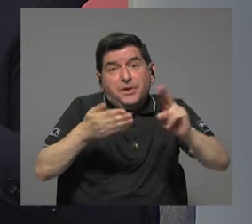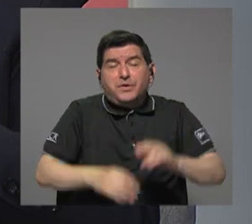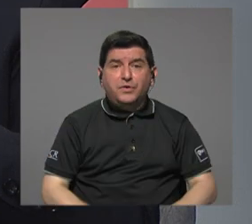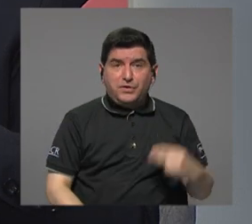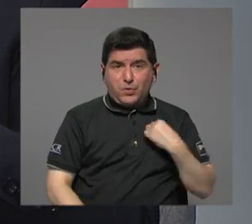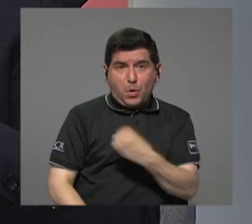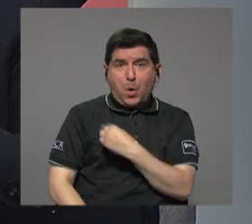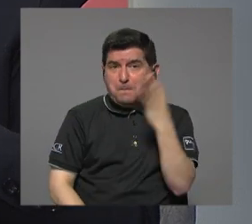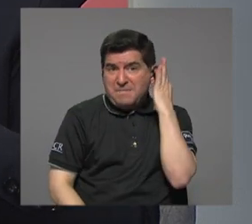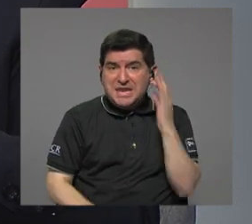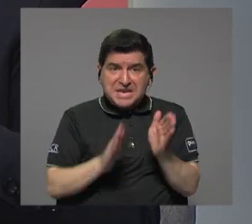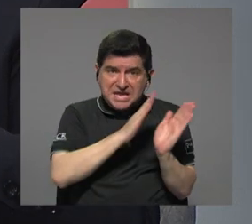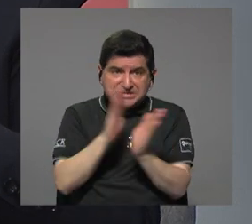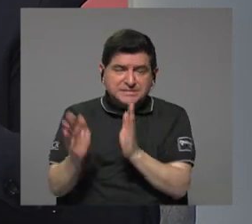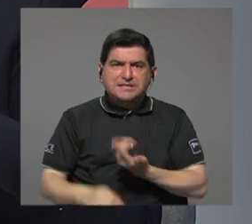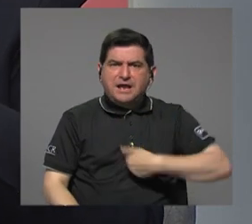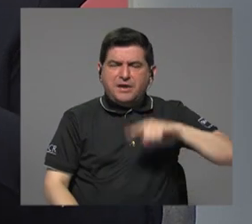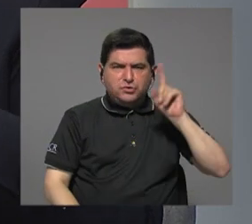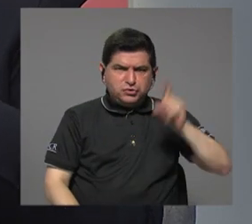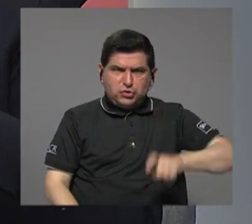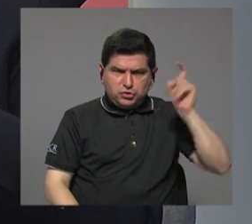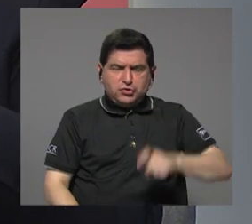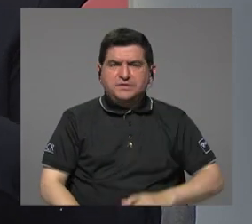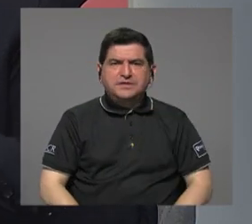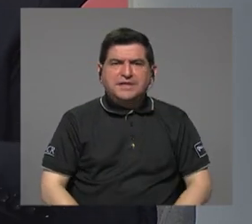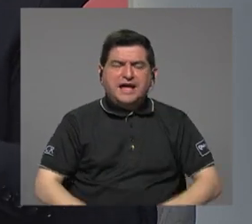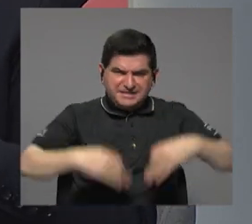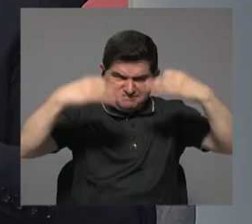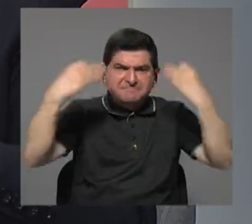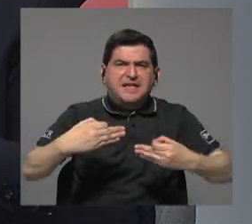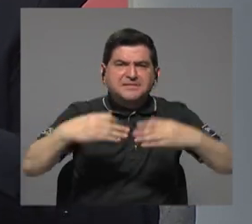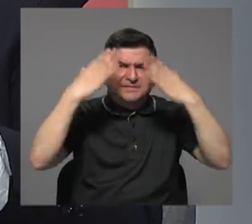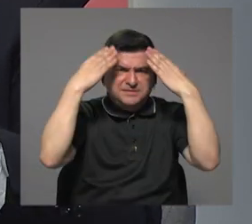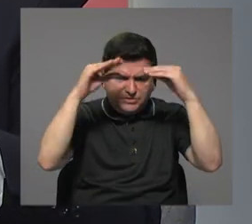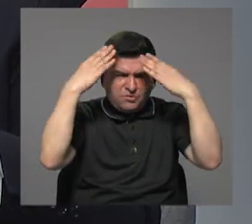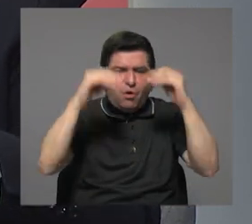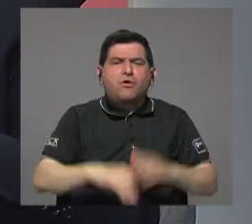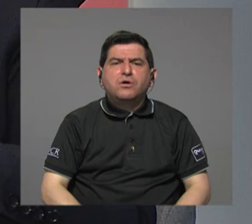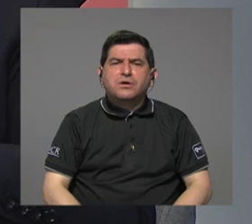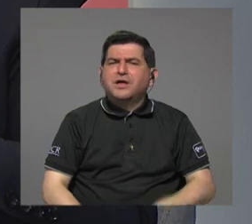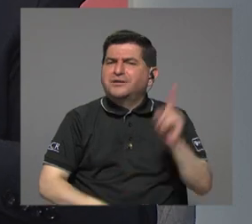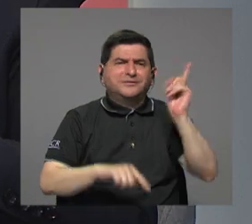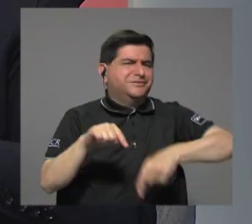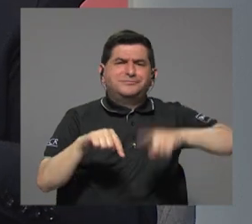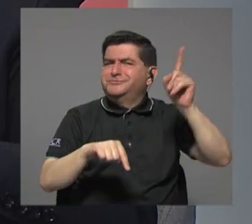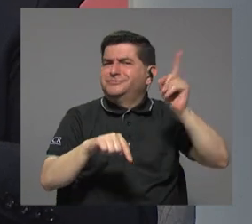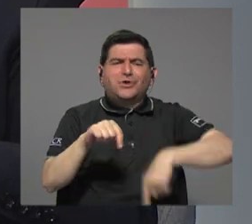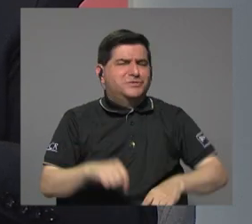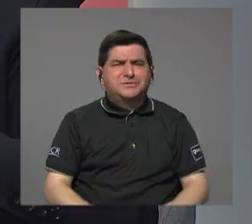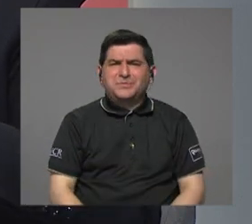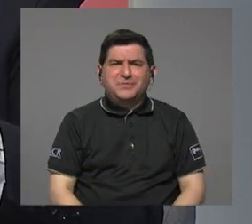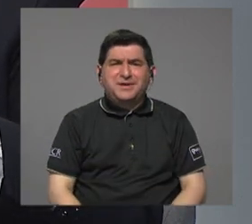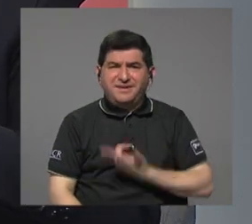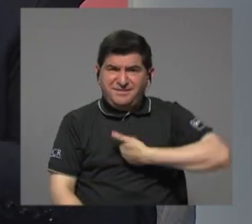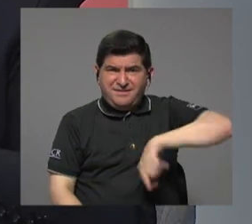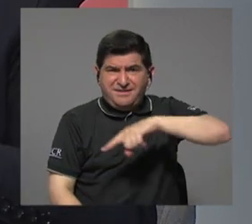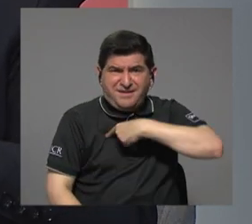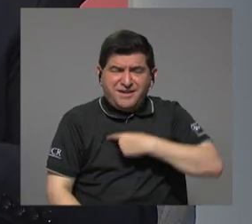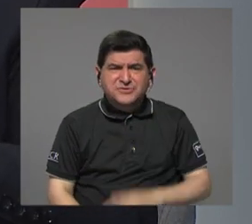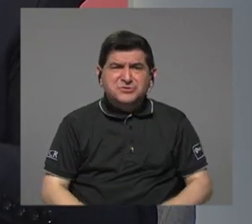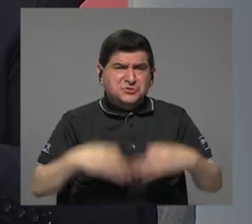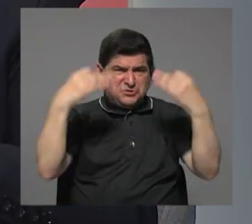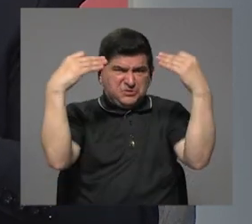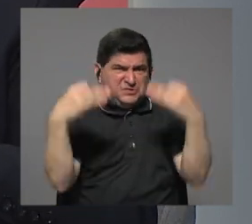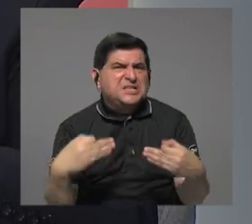planificación deberíamos nosotros de tomar decisiones informados y no se vale que nos hagan tomar